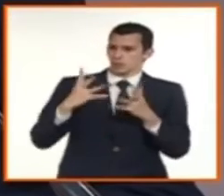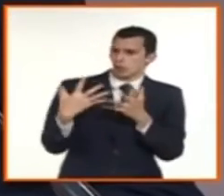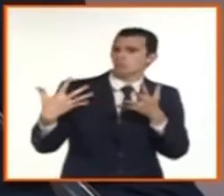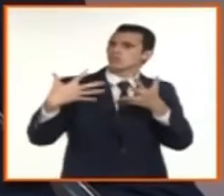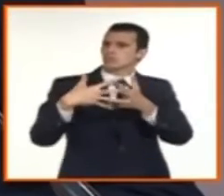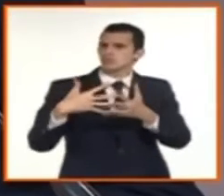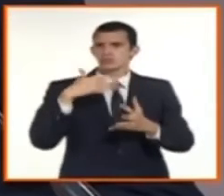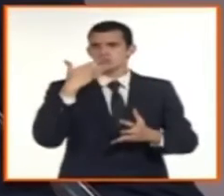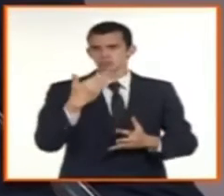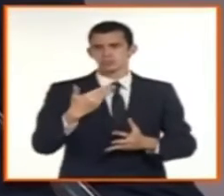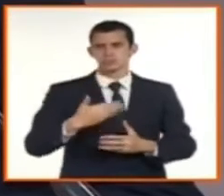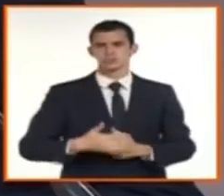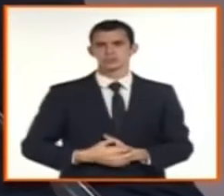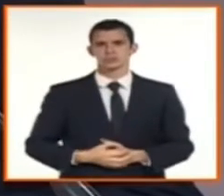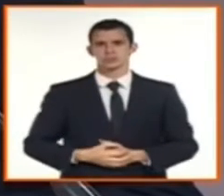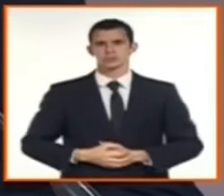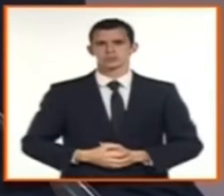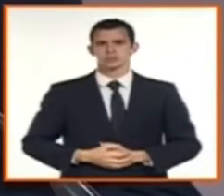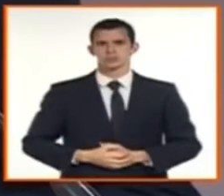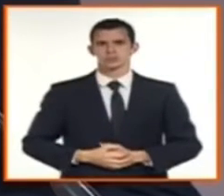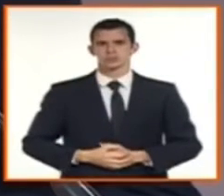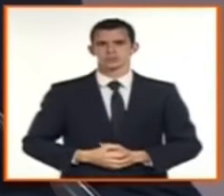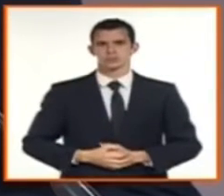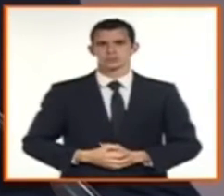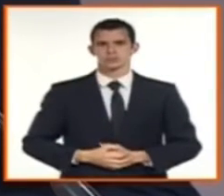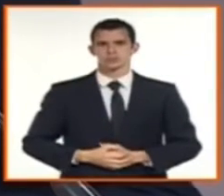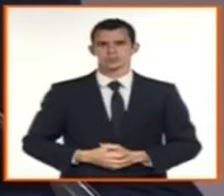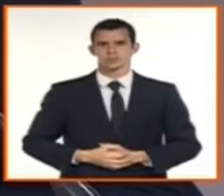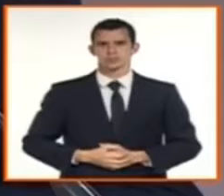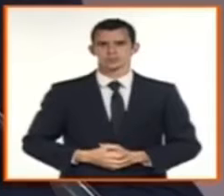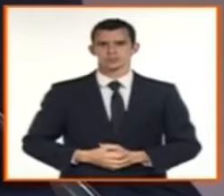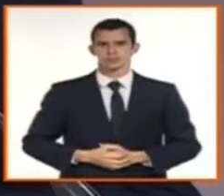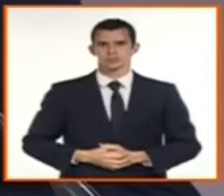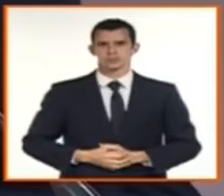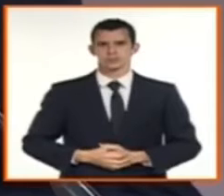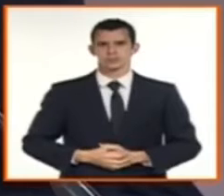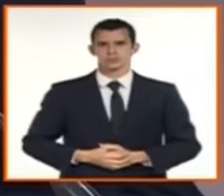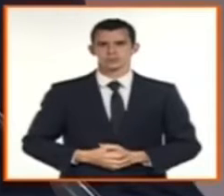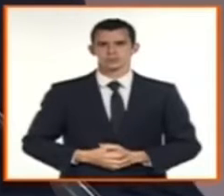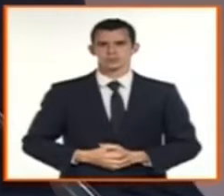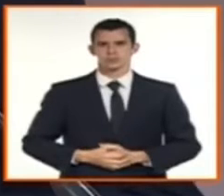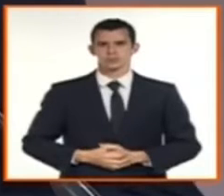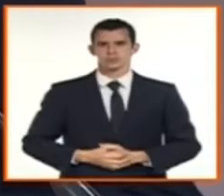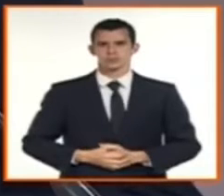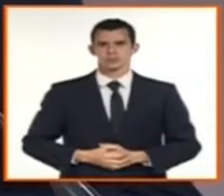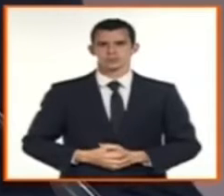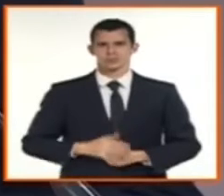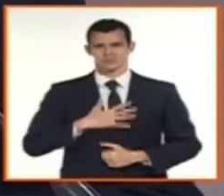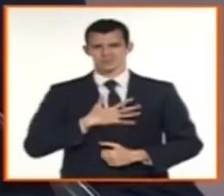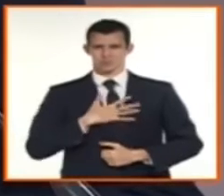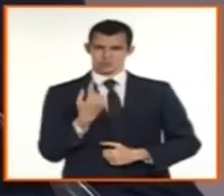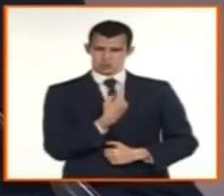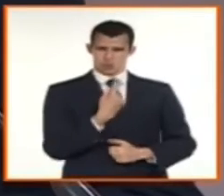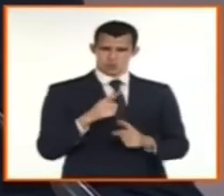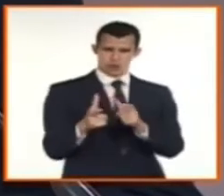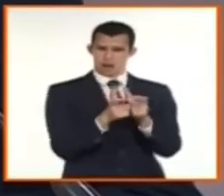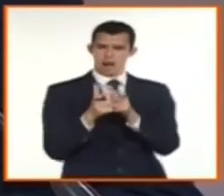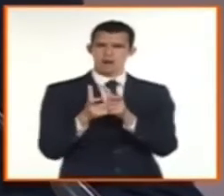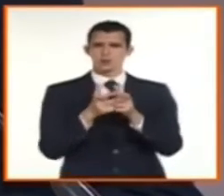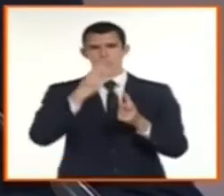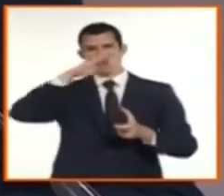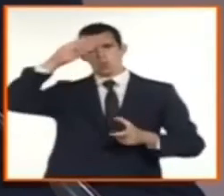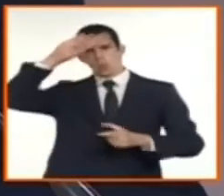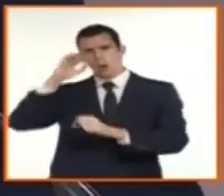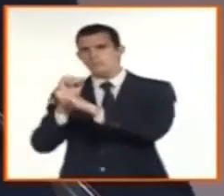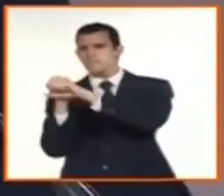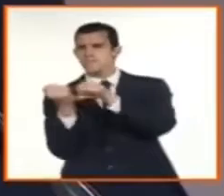este sentido entendemos que tenemos el derecho legítimo como bien refiere fraccari porque